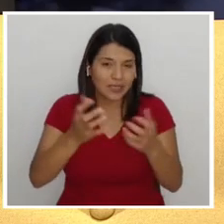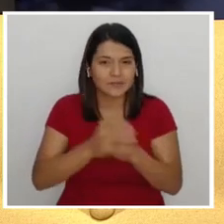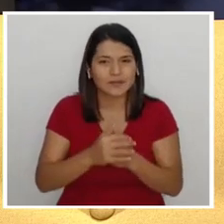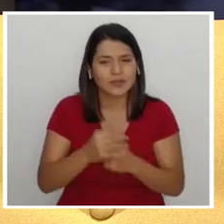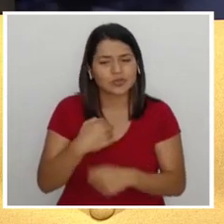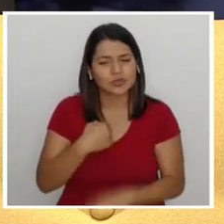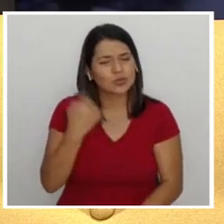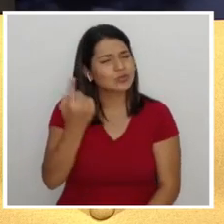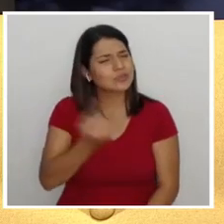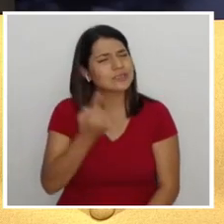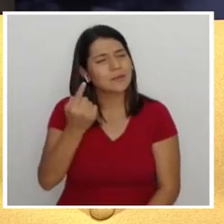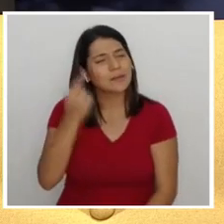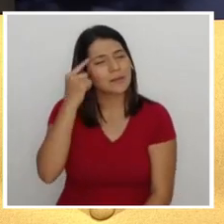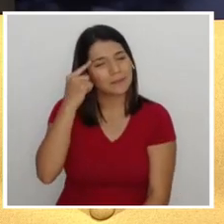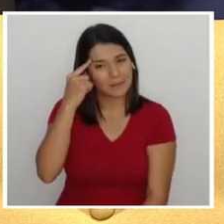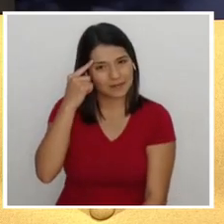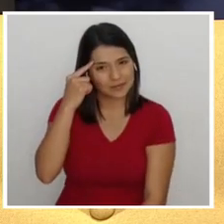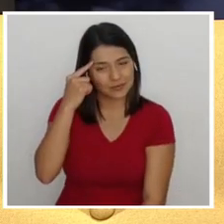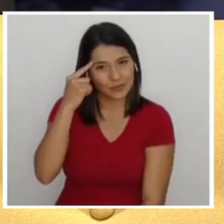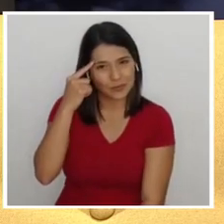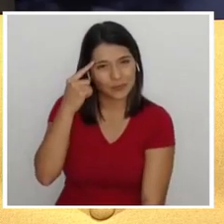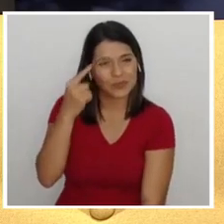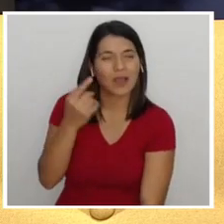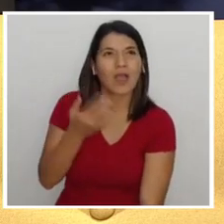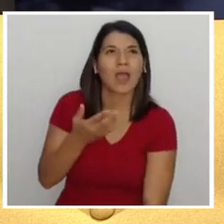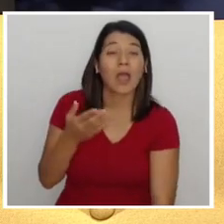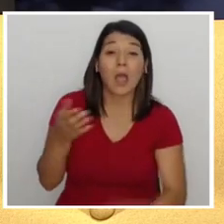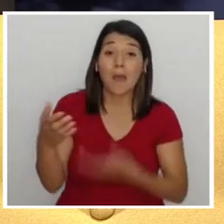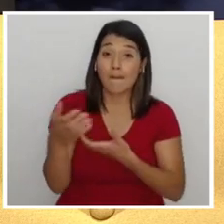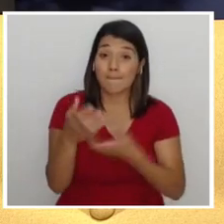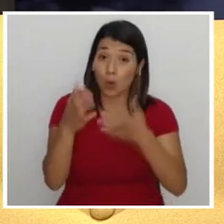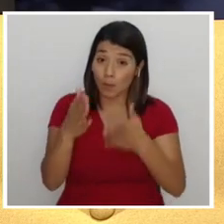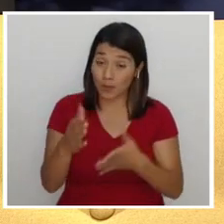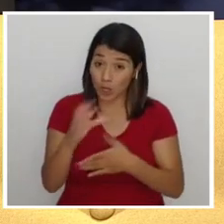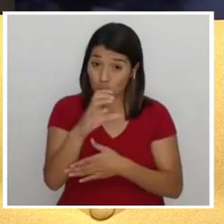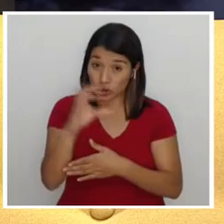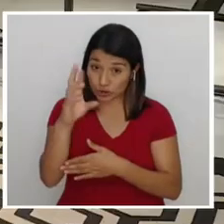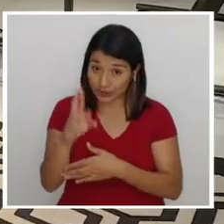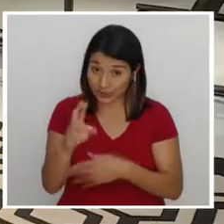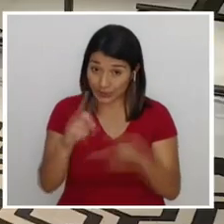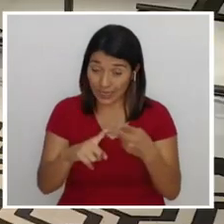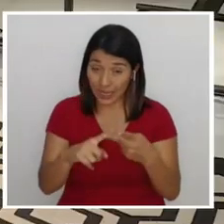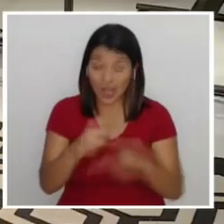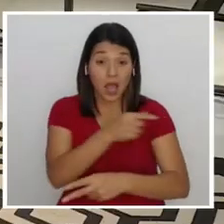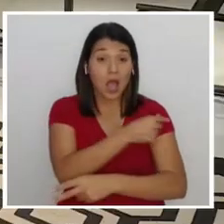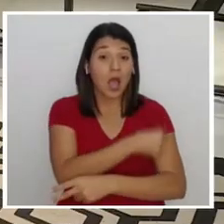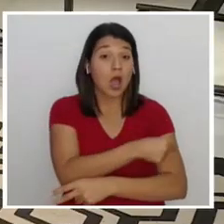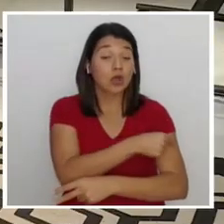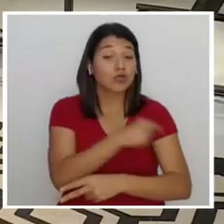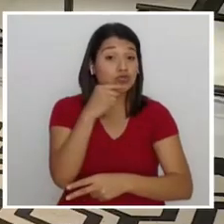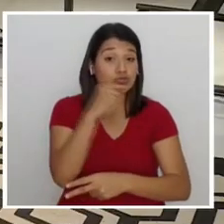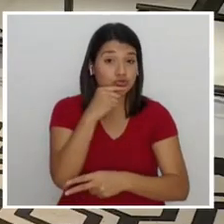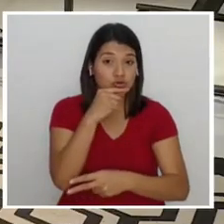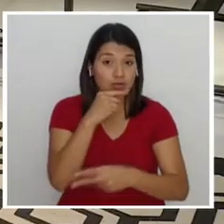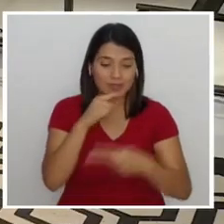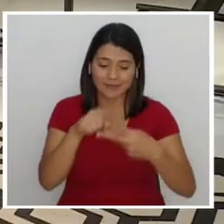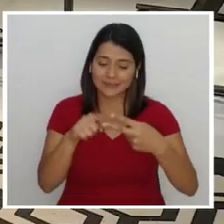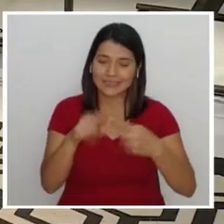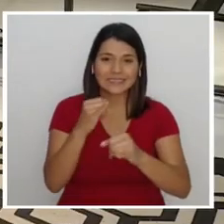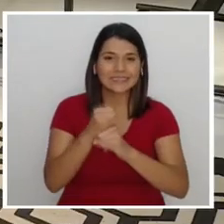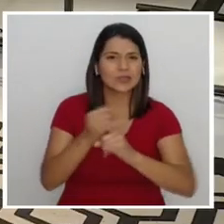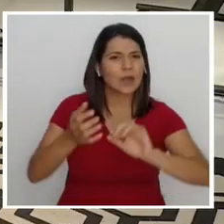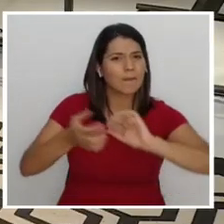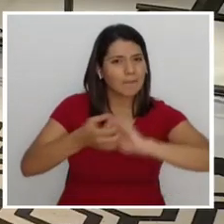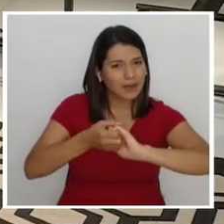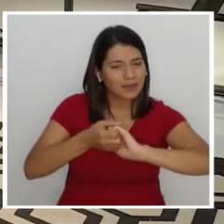que Bomberos de Costa Rica y la Cruz Roja Costarricense son 2 instituciones hermanas. Somos un país que no